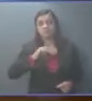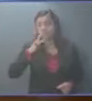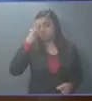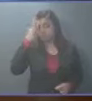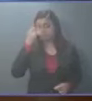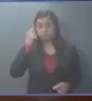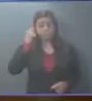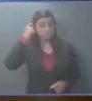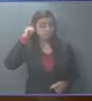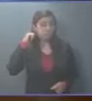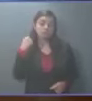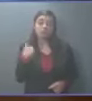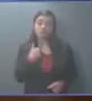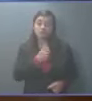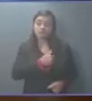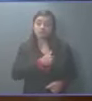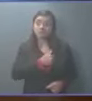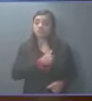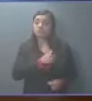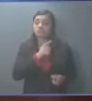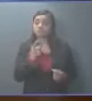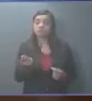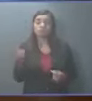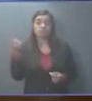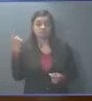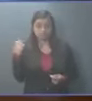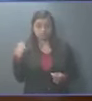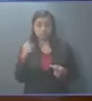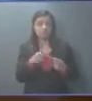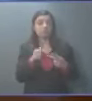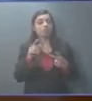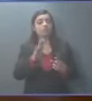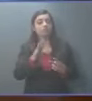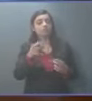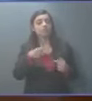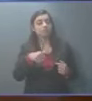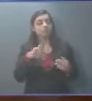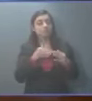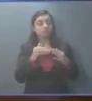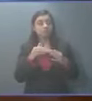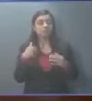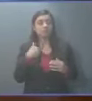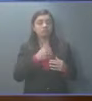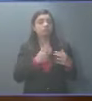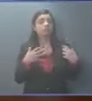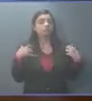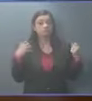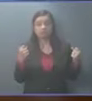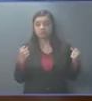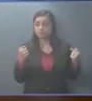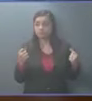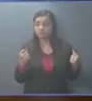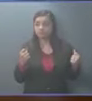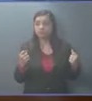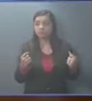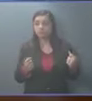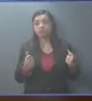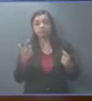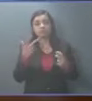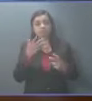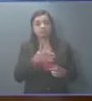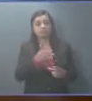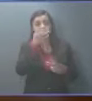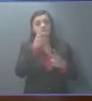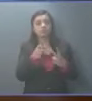el ministro anterior, su presencia y también el Ministerio de Salud son como los tres